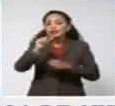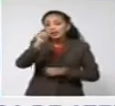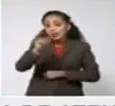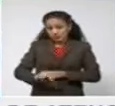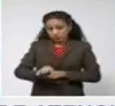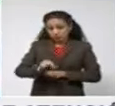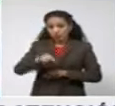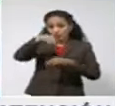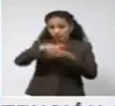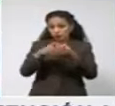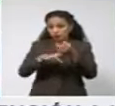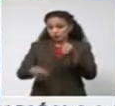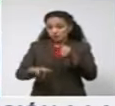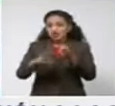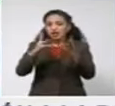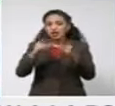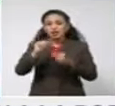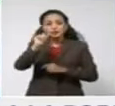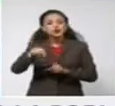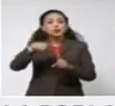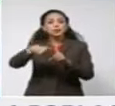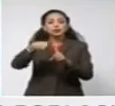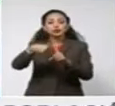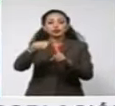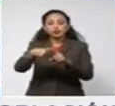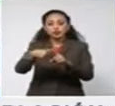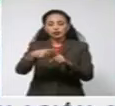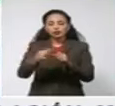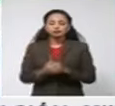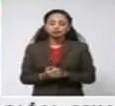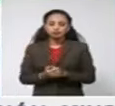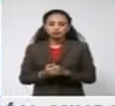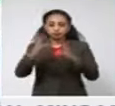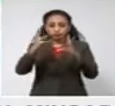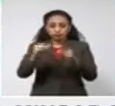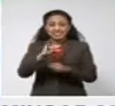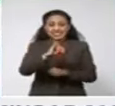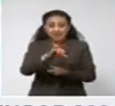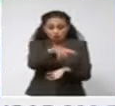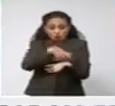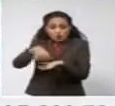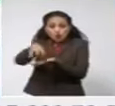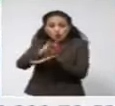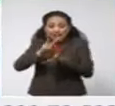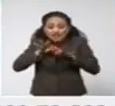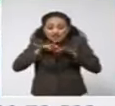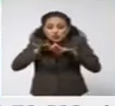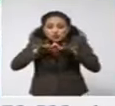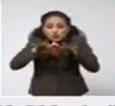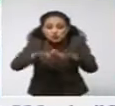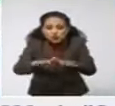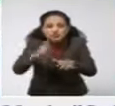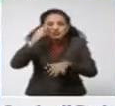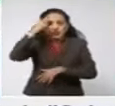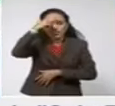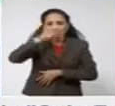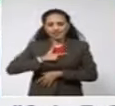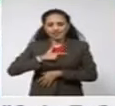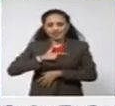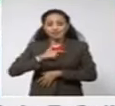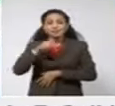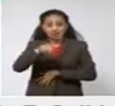casos positivos reportados. Se contabilizan 6 eventos de transmisión local abiertos en Ciego. Allí está el ministro de